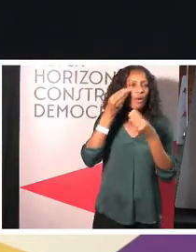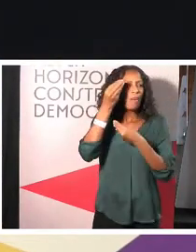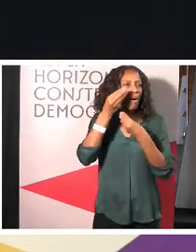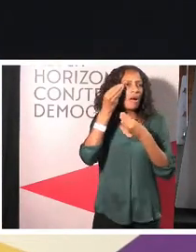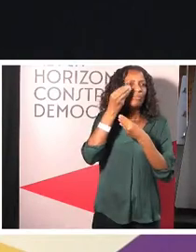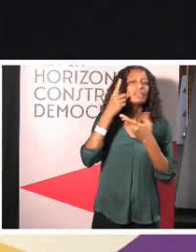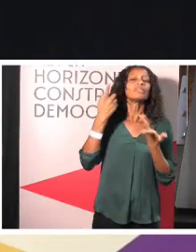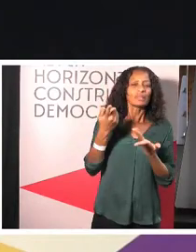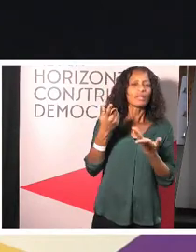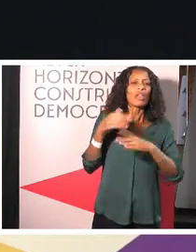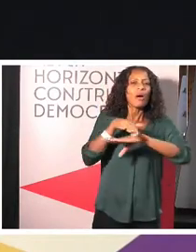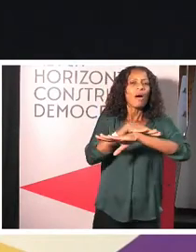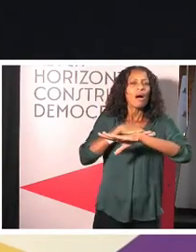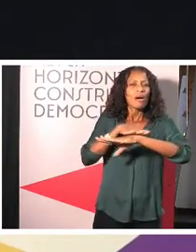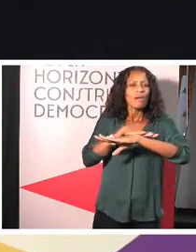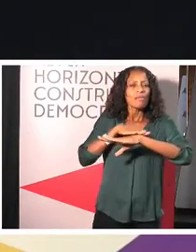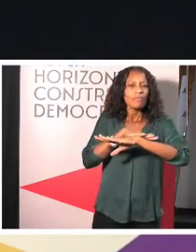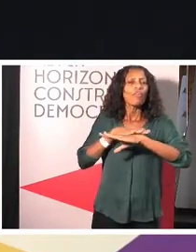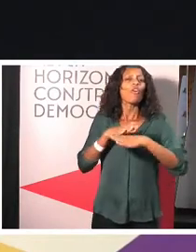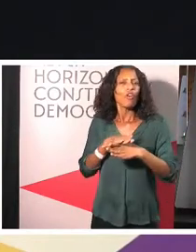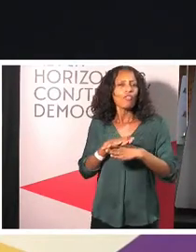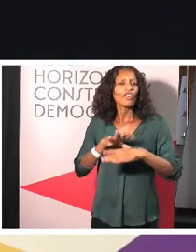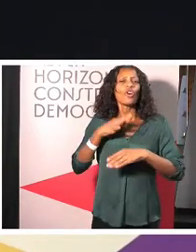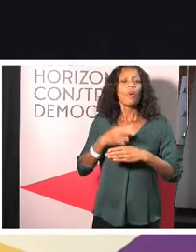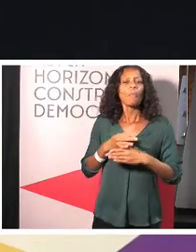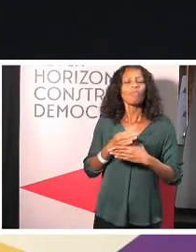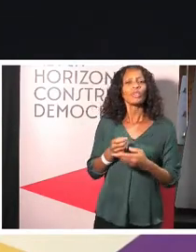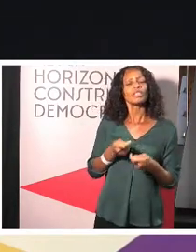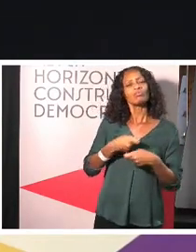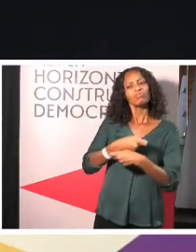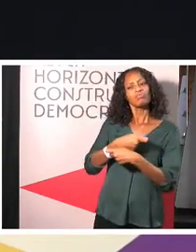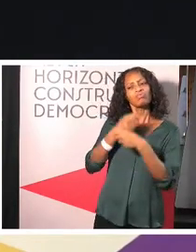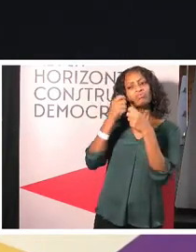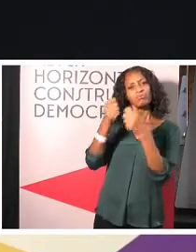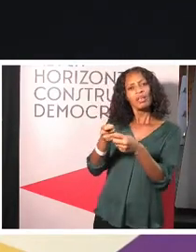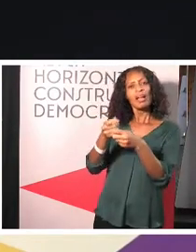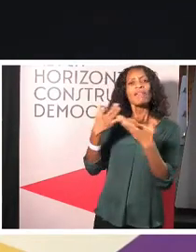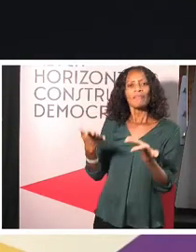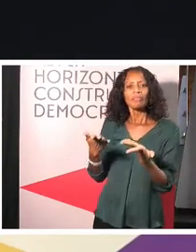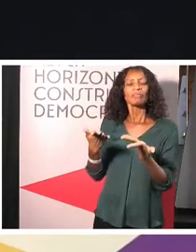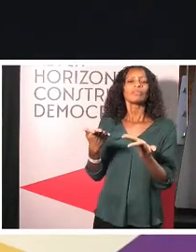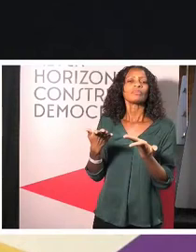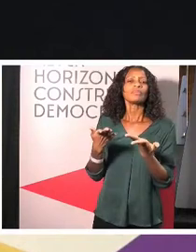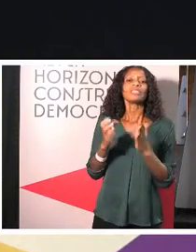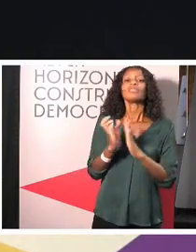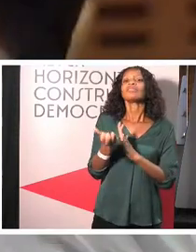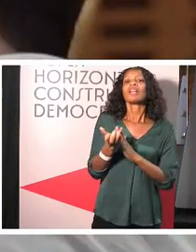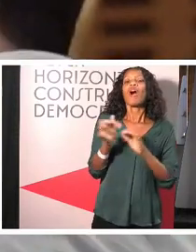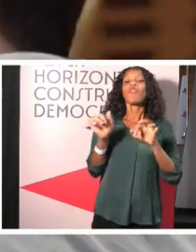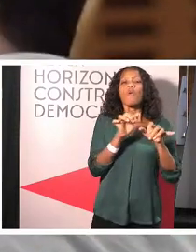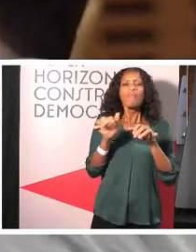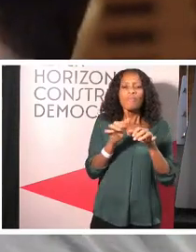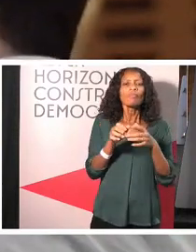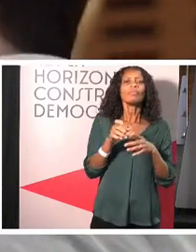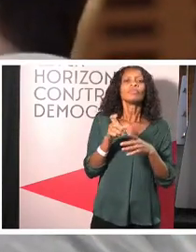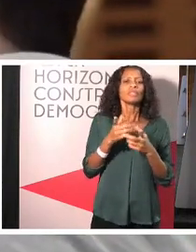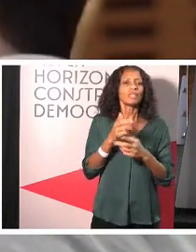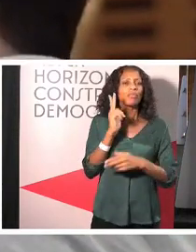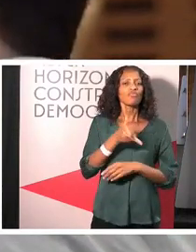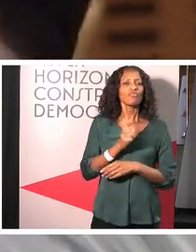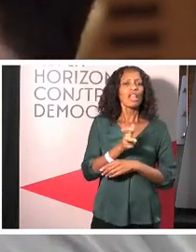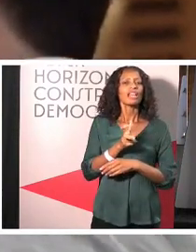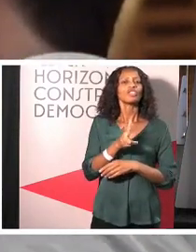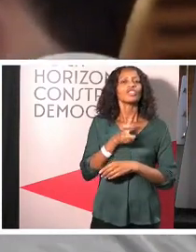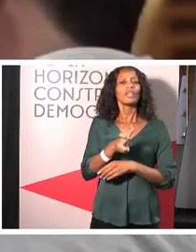cómo el Estado puede asegurar, por ejemplo, computación en la nube como derecho, o leyes de encriptado sólido como derecho, y que luego se